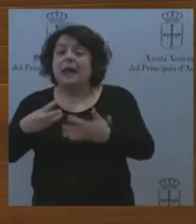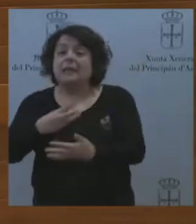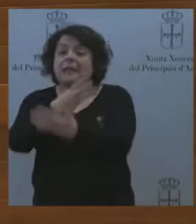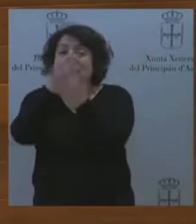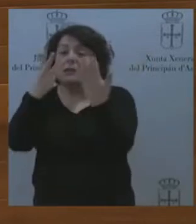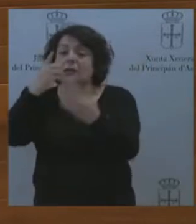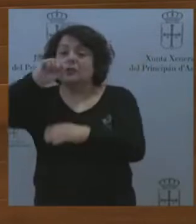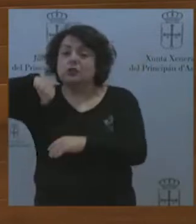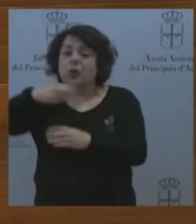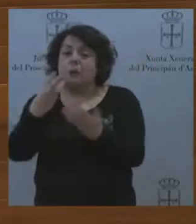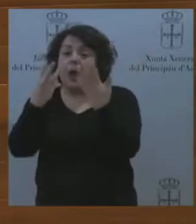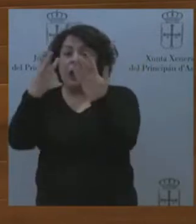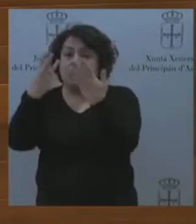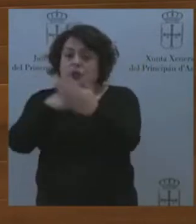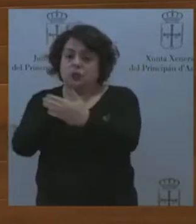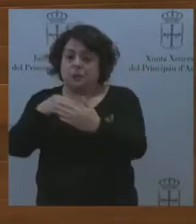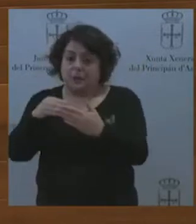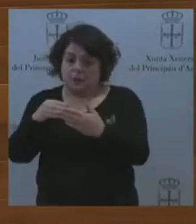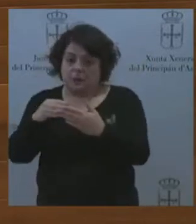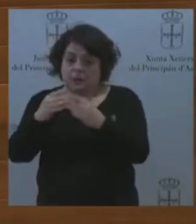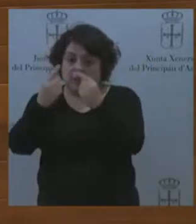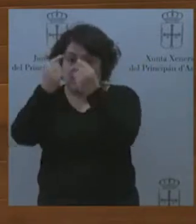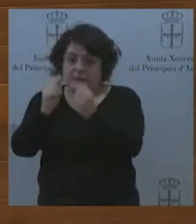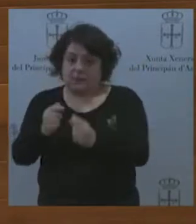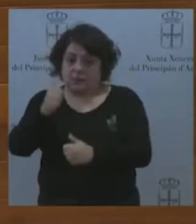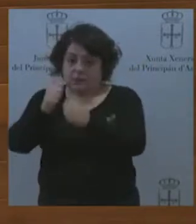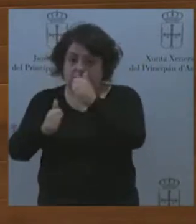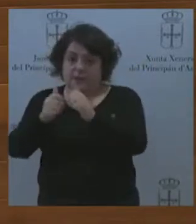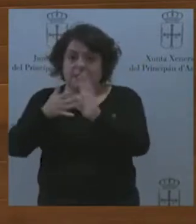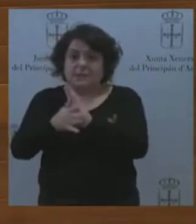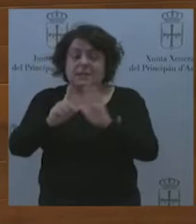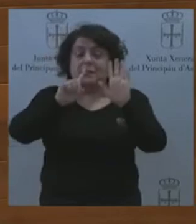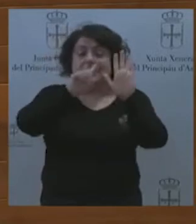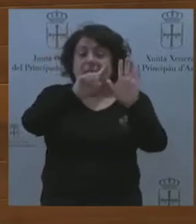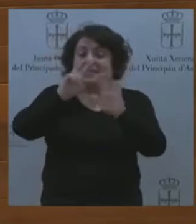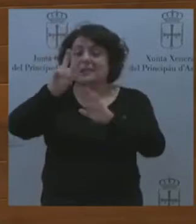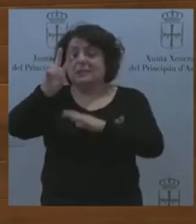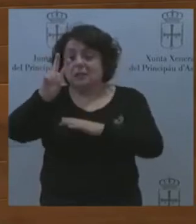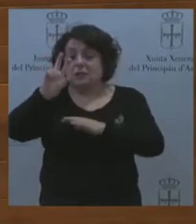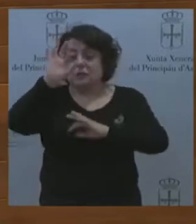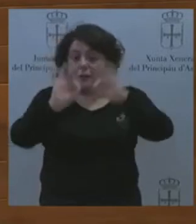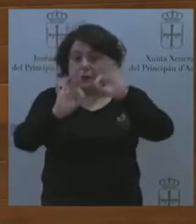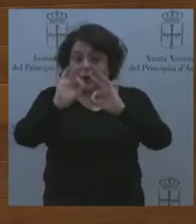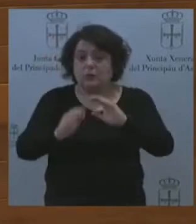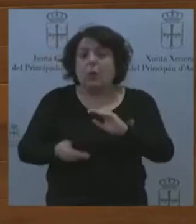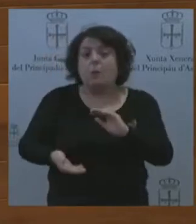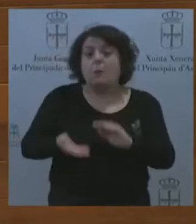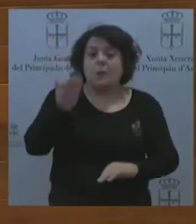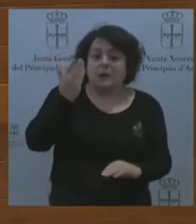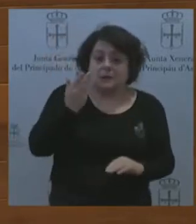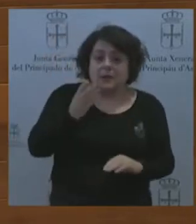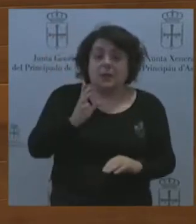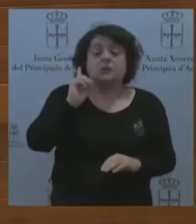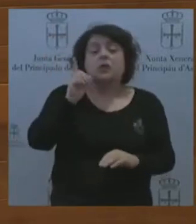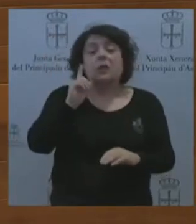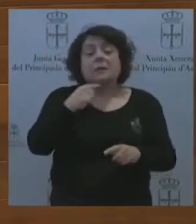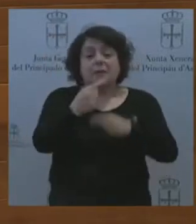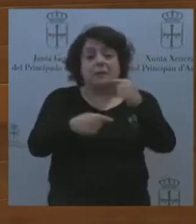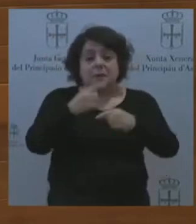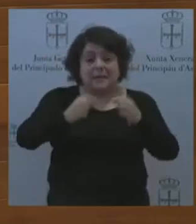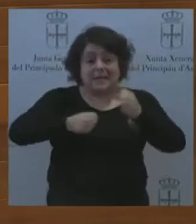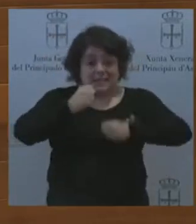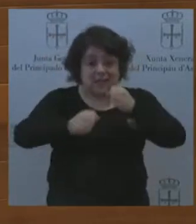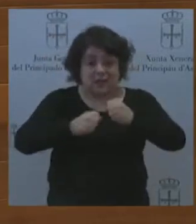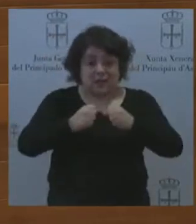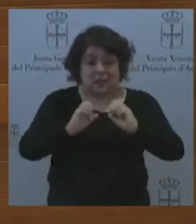licitación, un 62% más. Pero no solo las familias de la corredoria empiezan con el pie izquierdo el nuevo curso escolar,